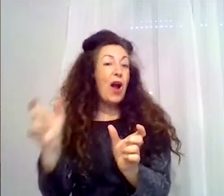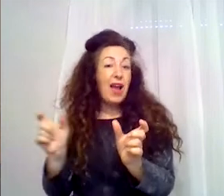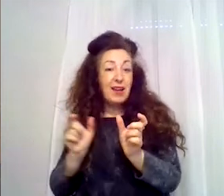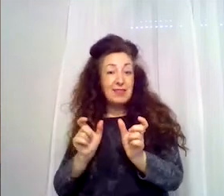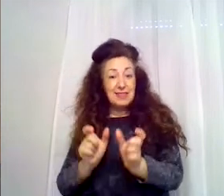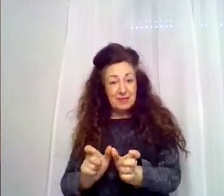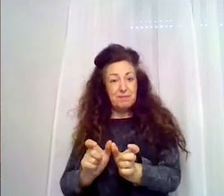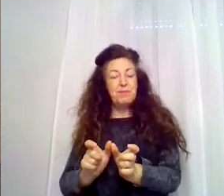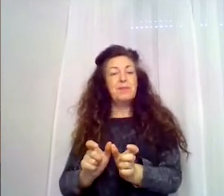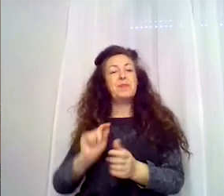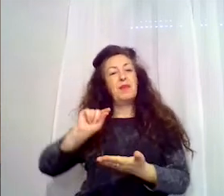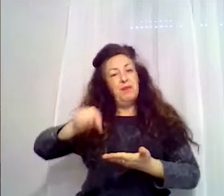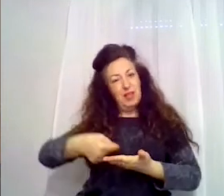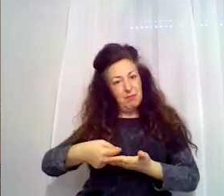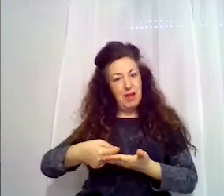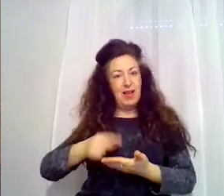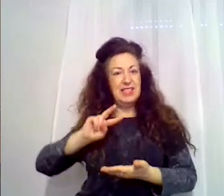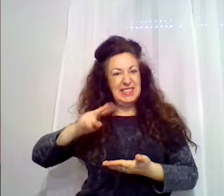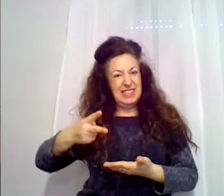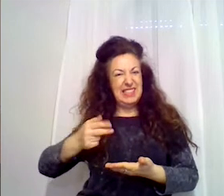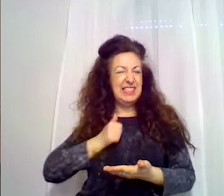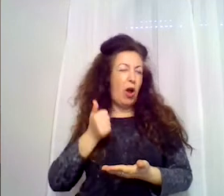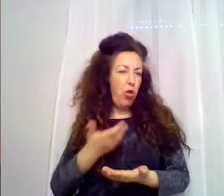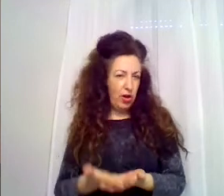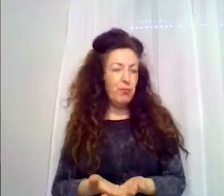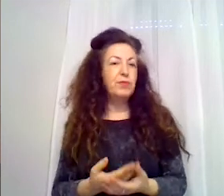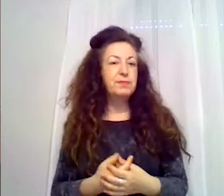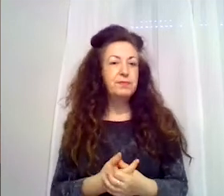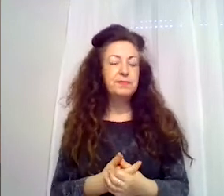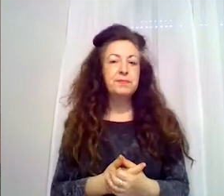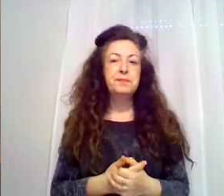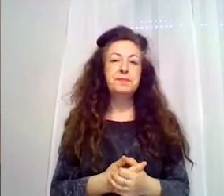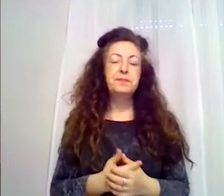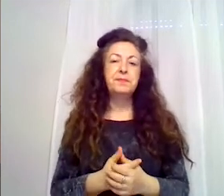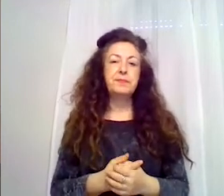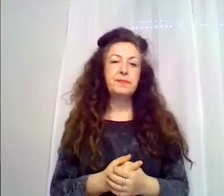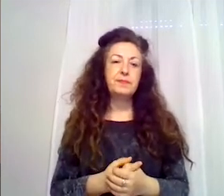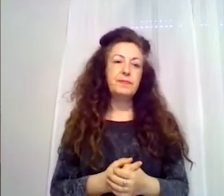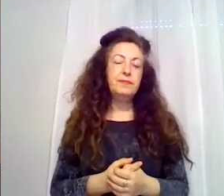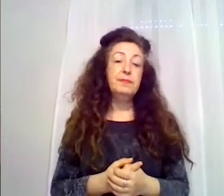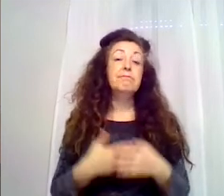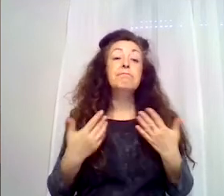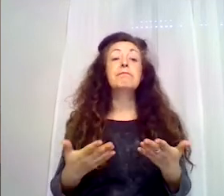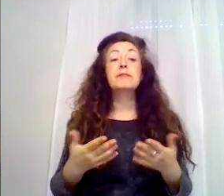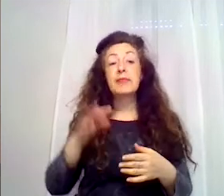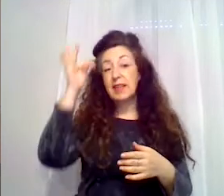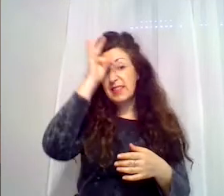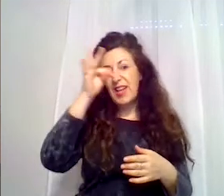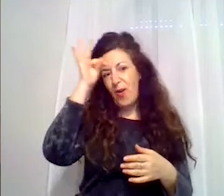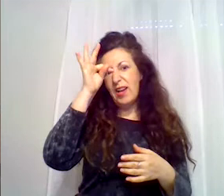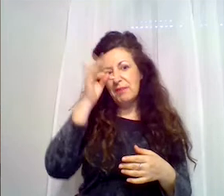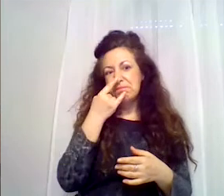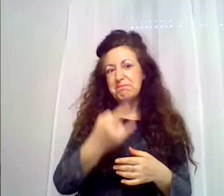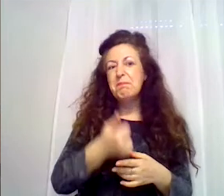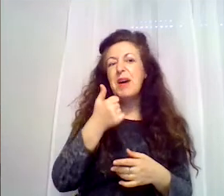mentores originales, porque Thomas Walsingham sabemos que fue para quien trabajó Marlowe como agente